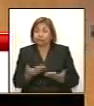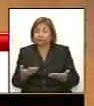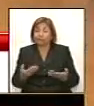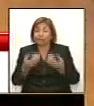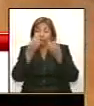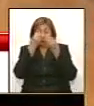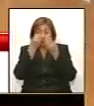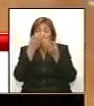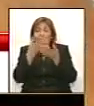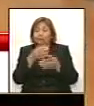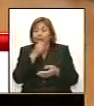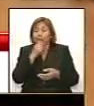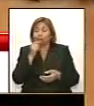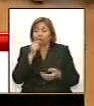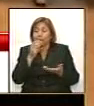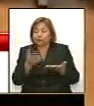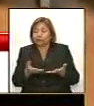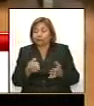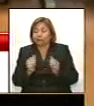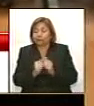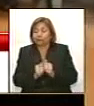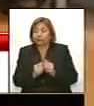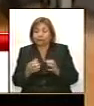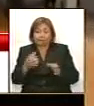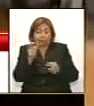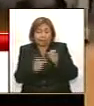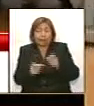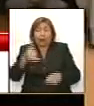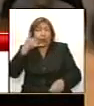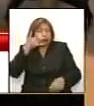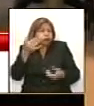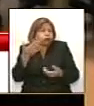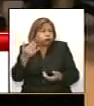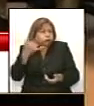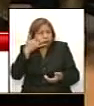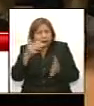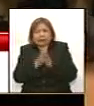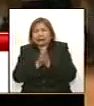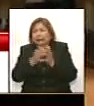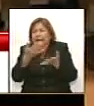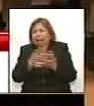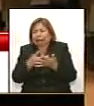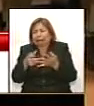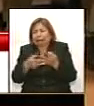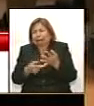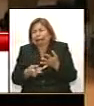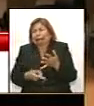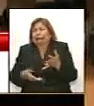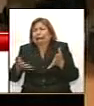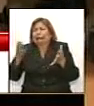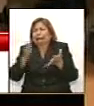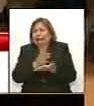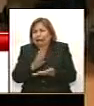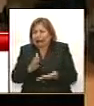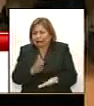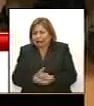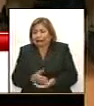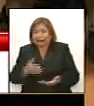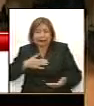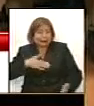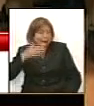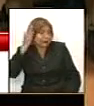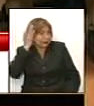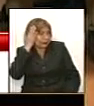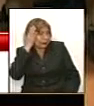privada. Trabajé en el call center, llamaba gente desesperada porque tenía un sinfín de casos. Nosotras y nosotros sabíamos